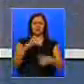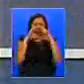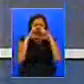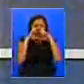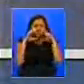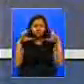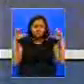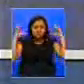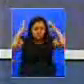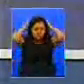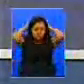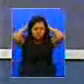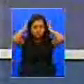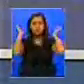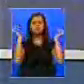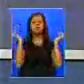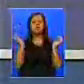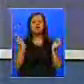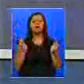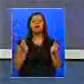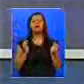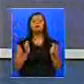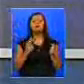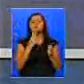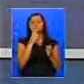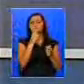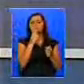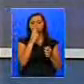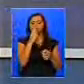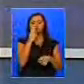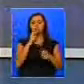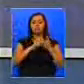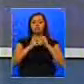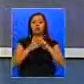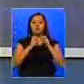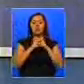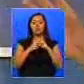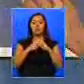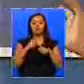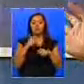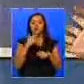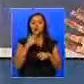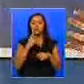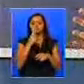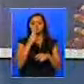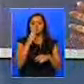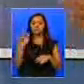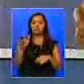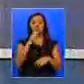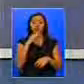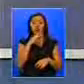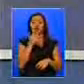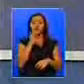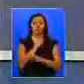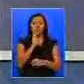una mascarilla que te cubre la cara para que la respiración no cause contaminación. Tenemos, creo que, alguna imagen de apoyo